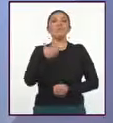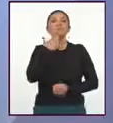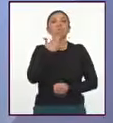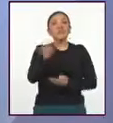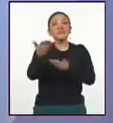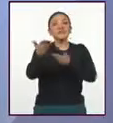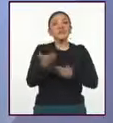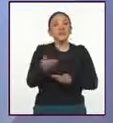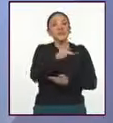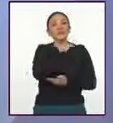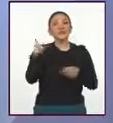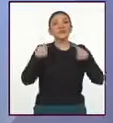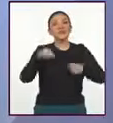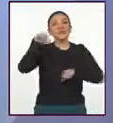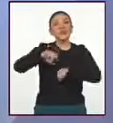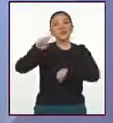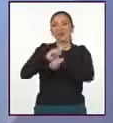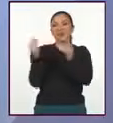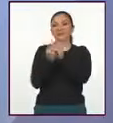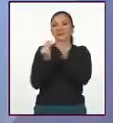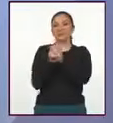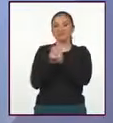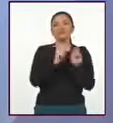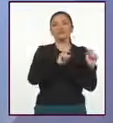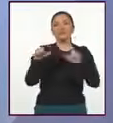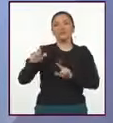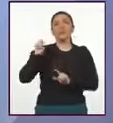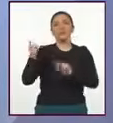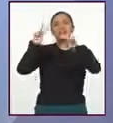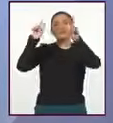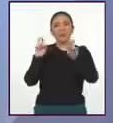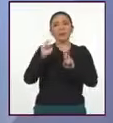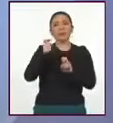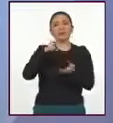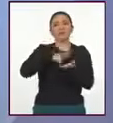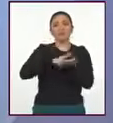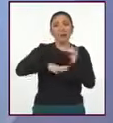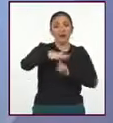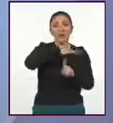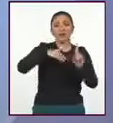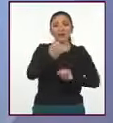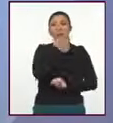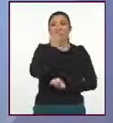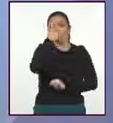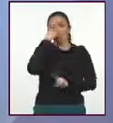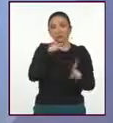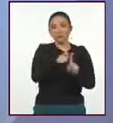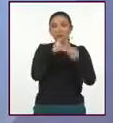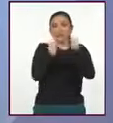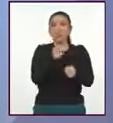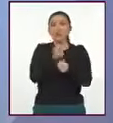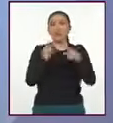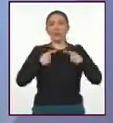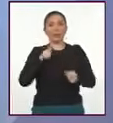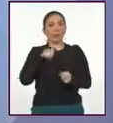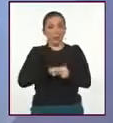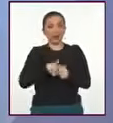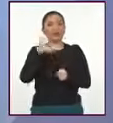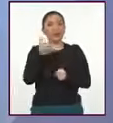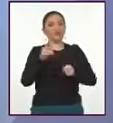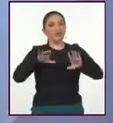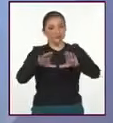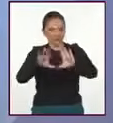Bienvenidas y bienvenidos al seminario virtual con el tema El valor del contexto escolar para la seguridad personal y la fuerza